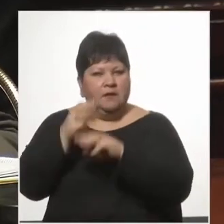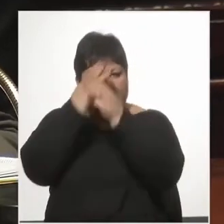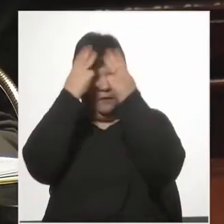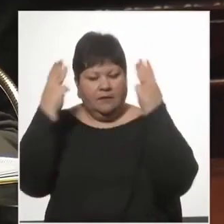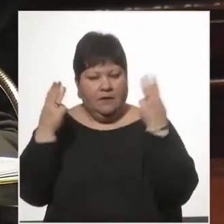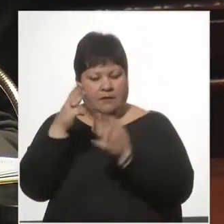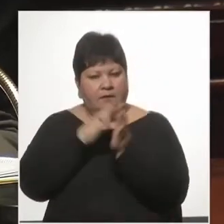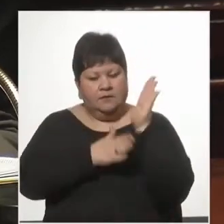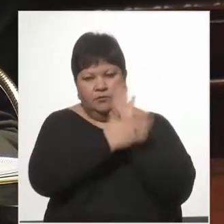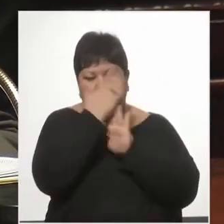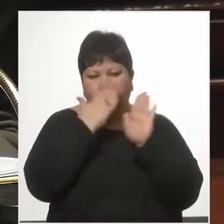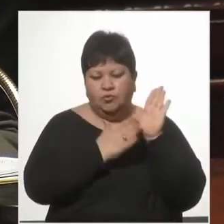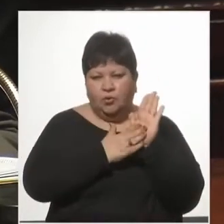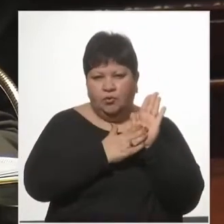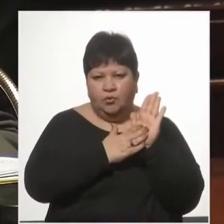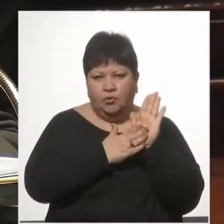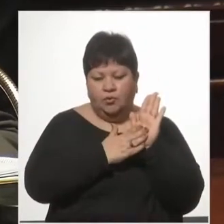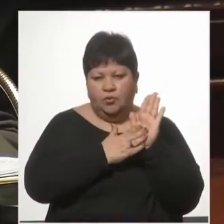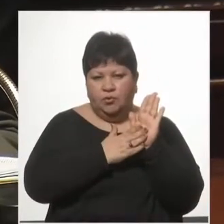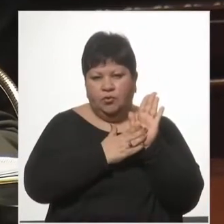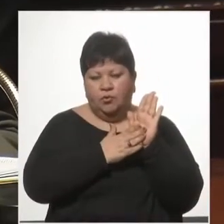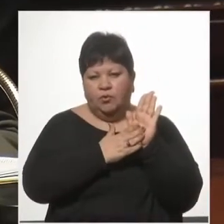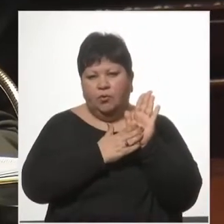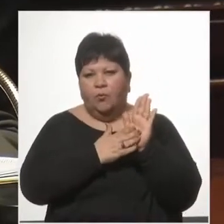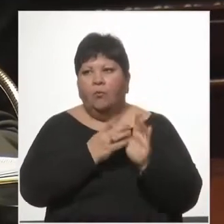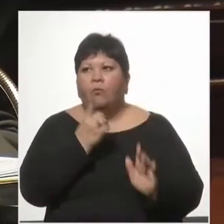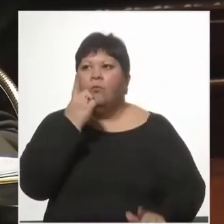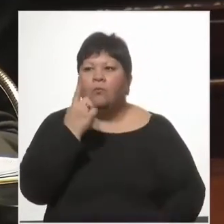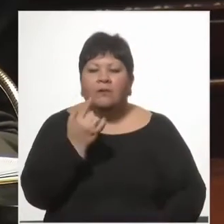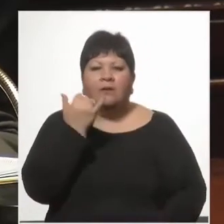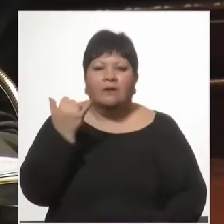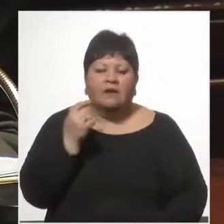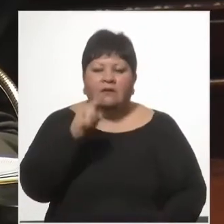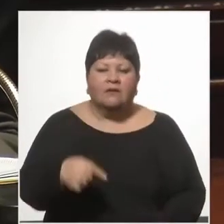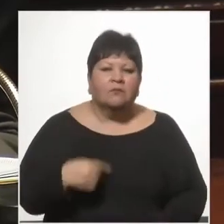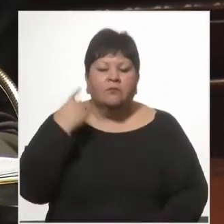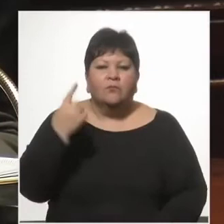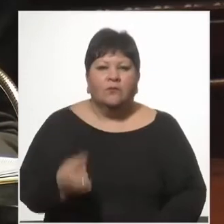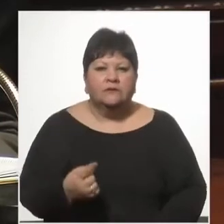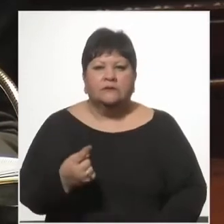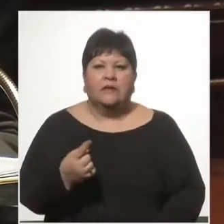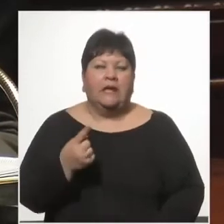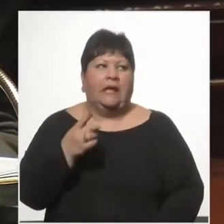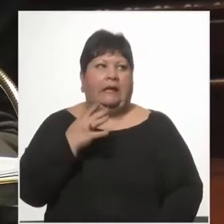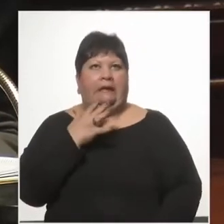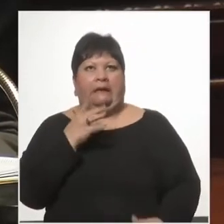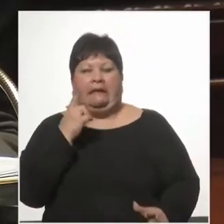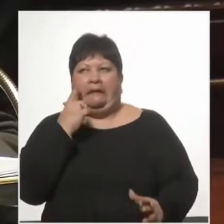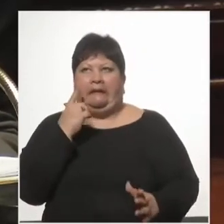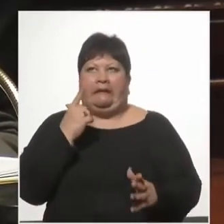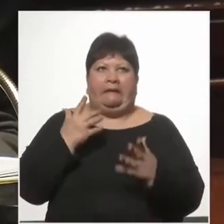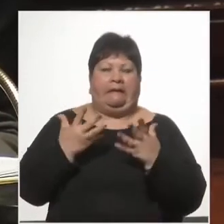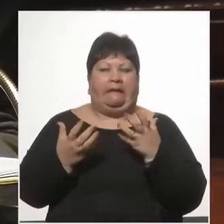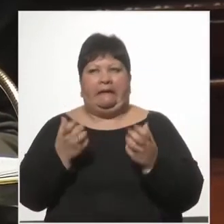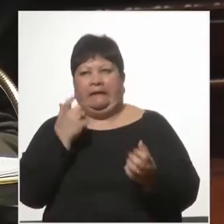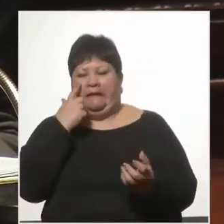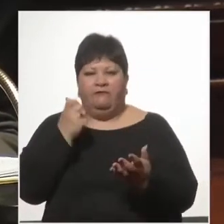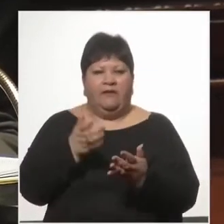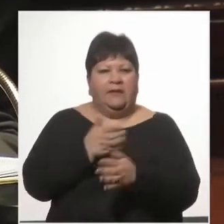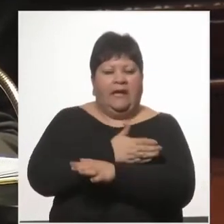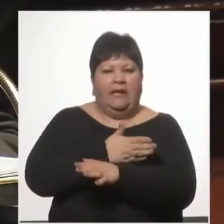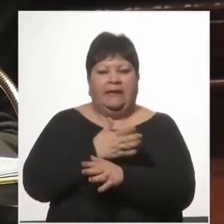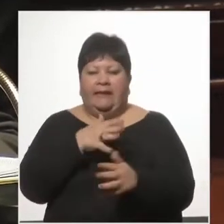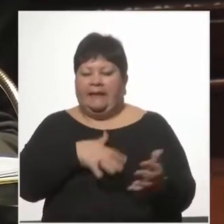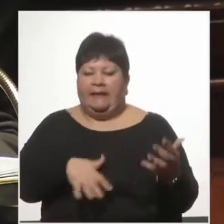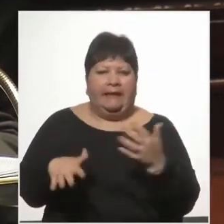Nación. La realiza un día después. Tratan de evitar el escándalo político y mediático,